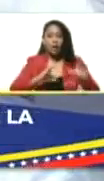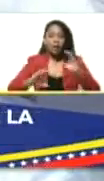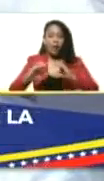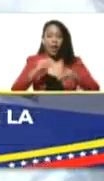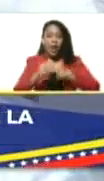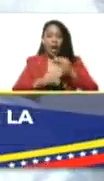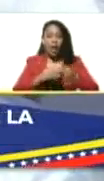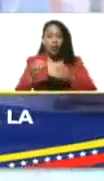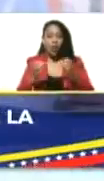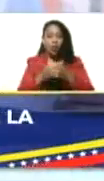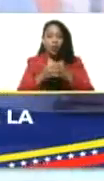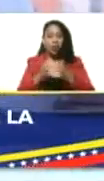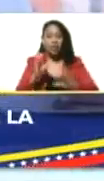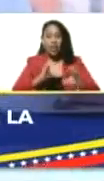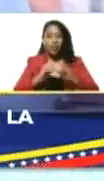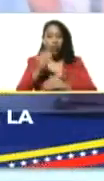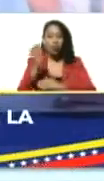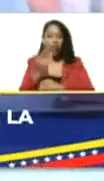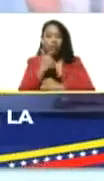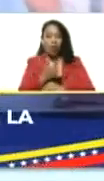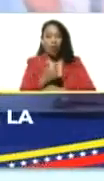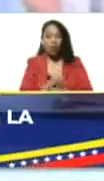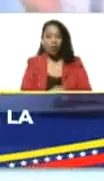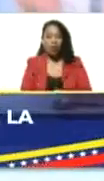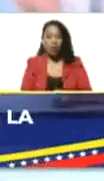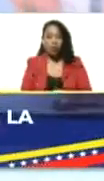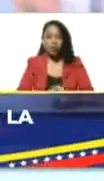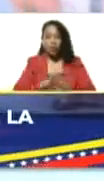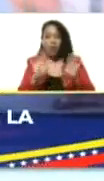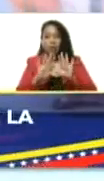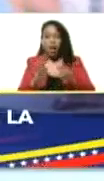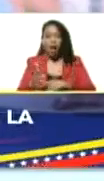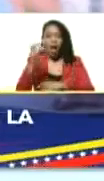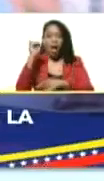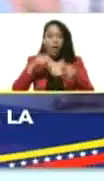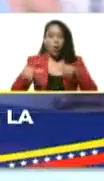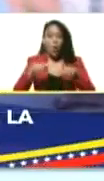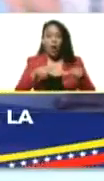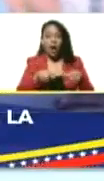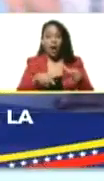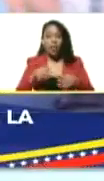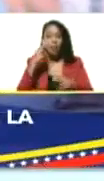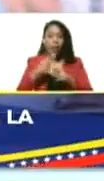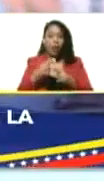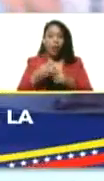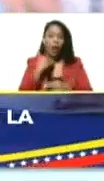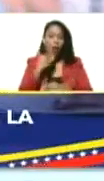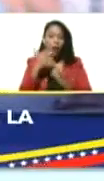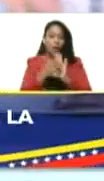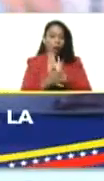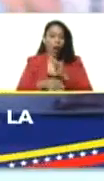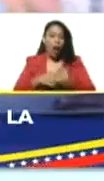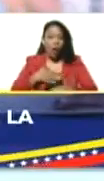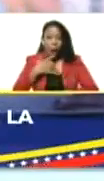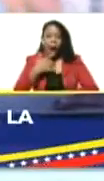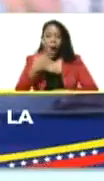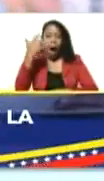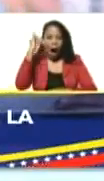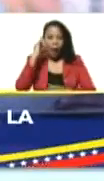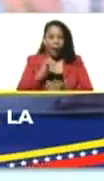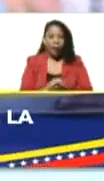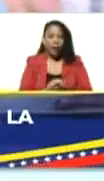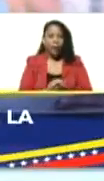el comité científico que usted designó, que ya tenemos todas las zonas aluviales de riesgo, podemos establecer que existen